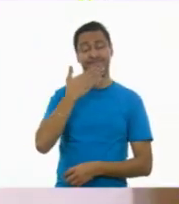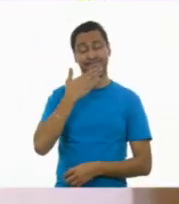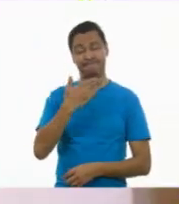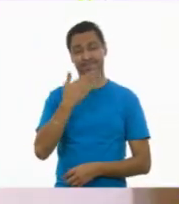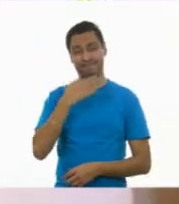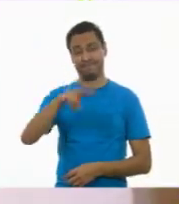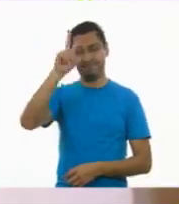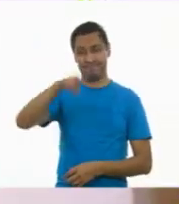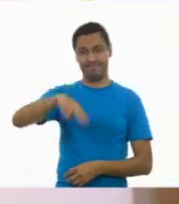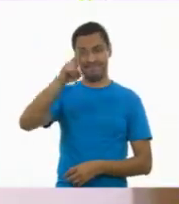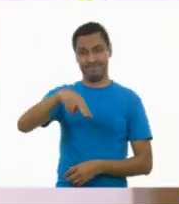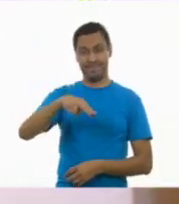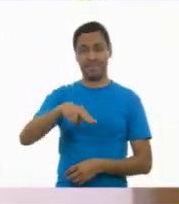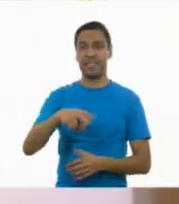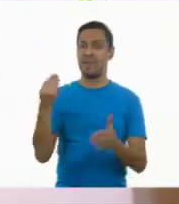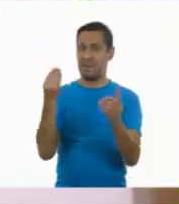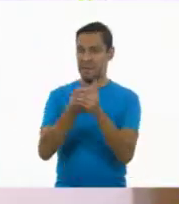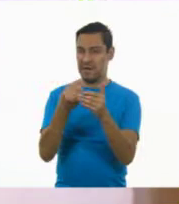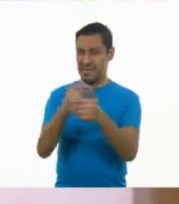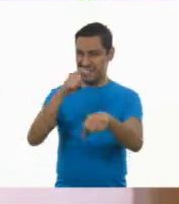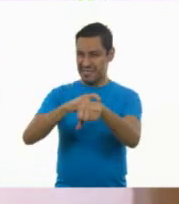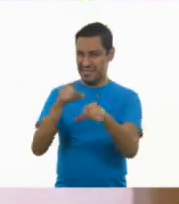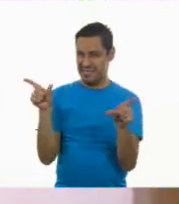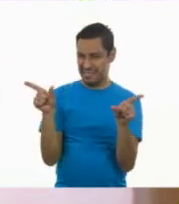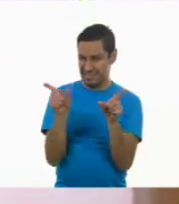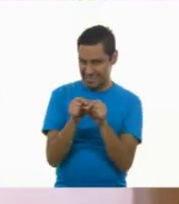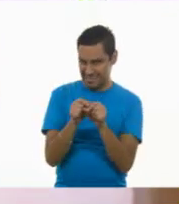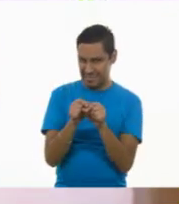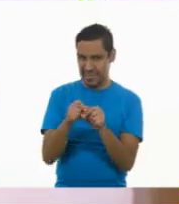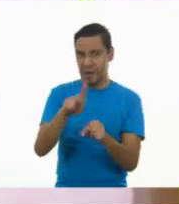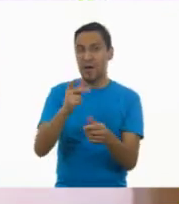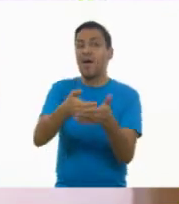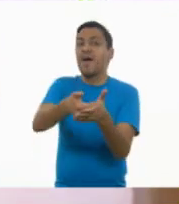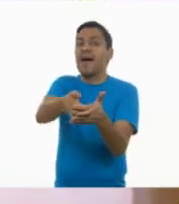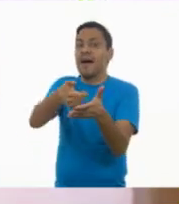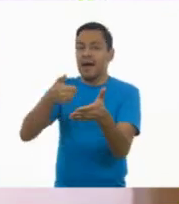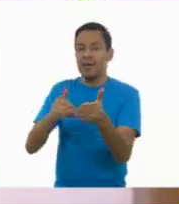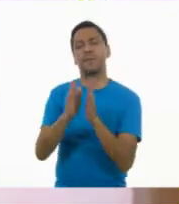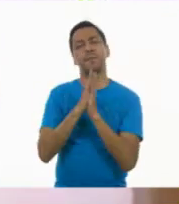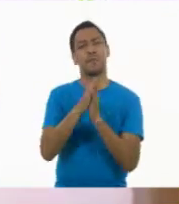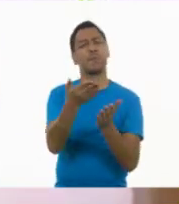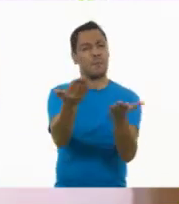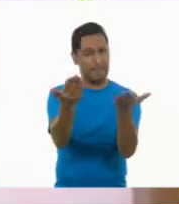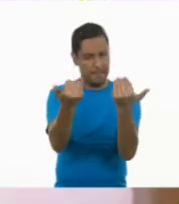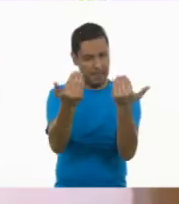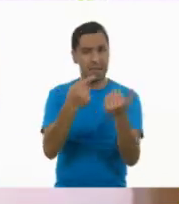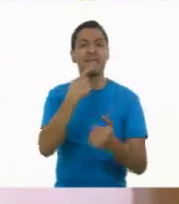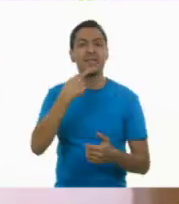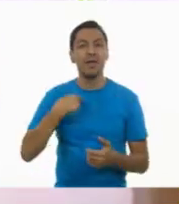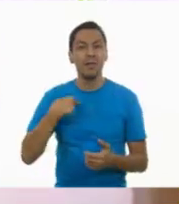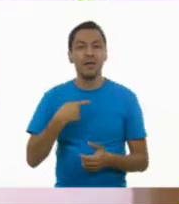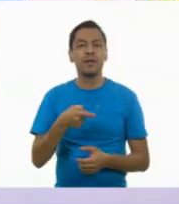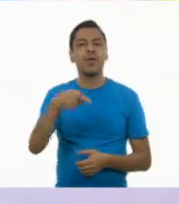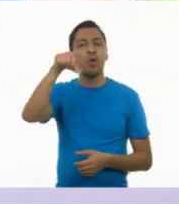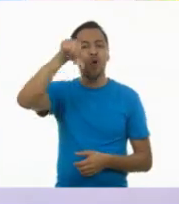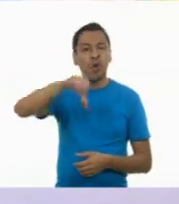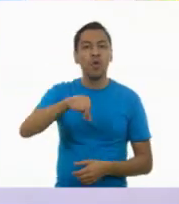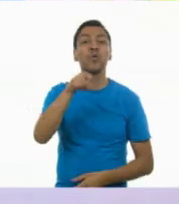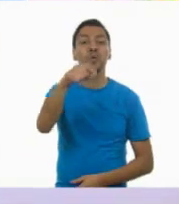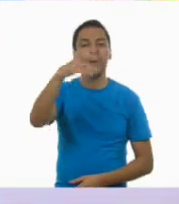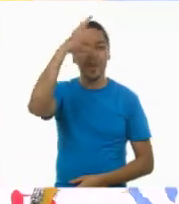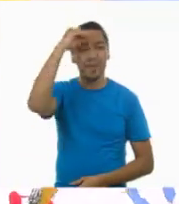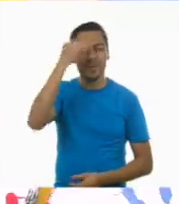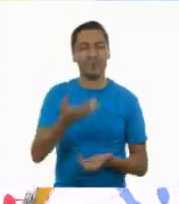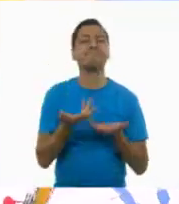ya sé que la sesión está por terminar, antes me gustaría que me comenten qué aprendieron el día de hoy.